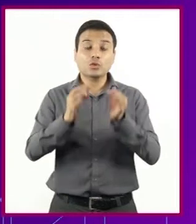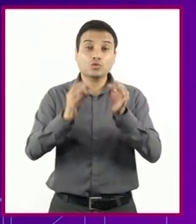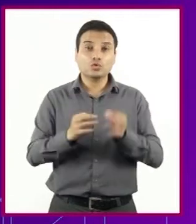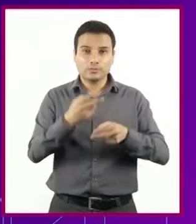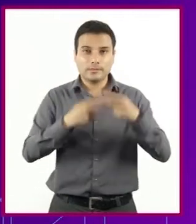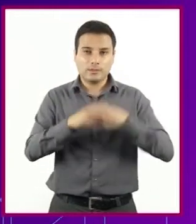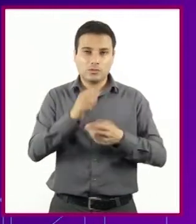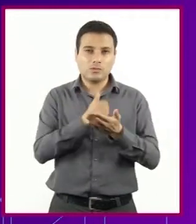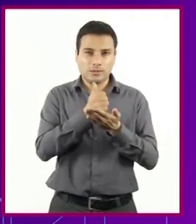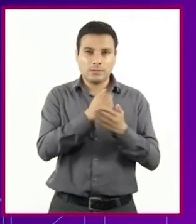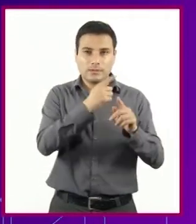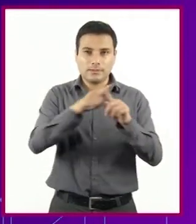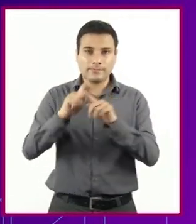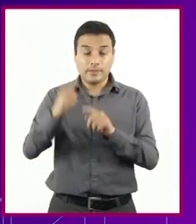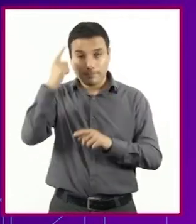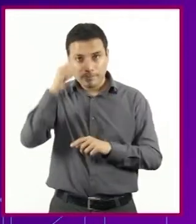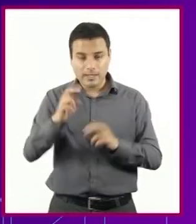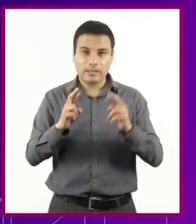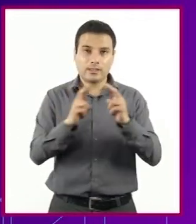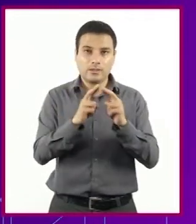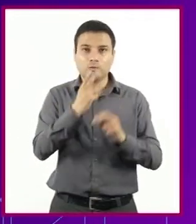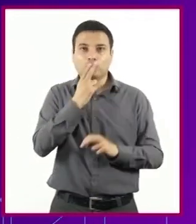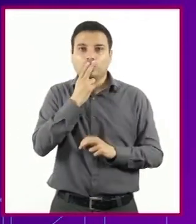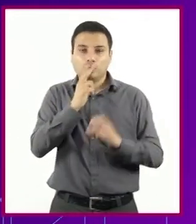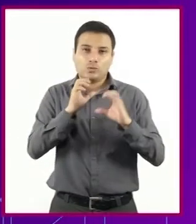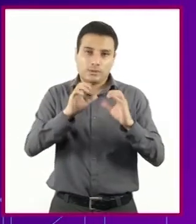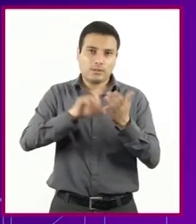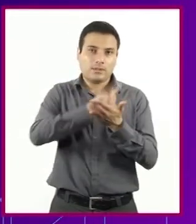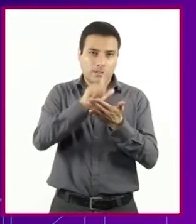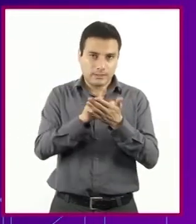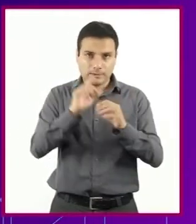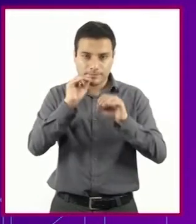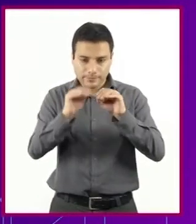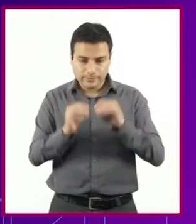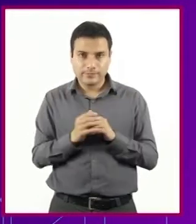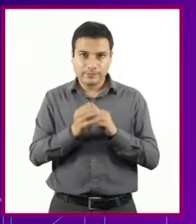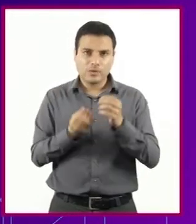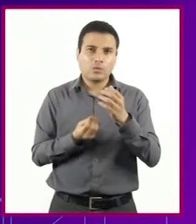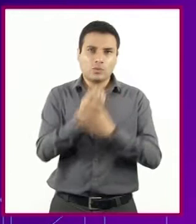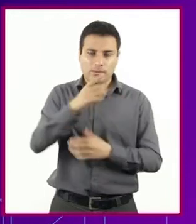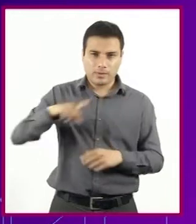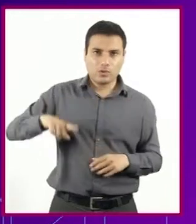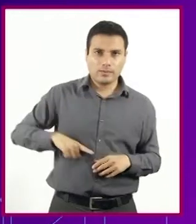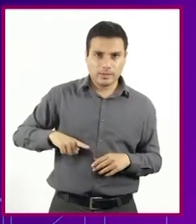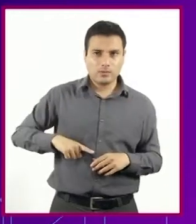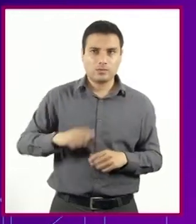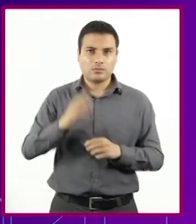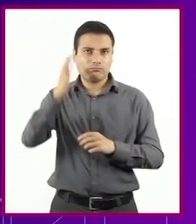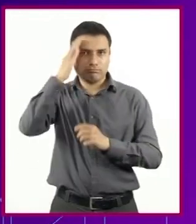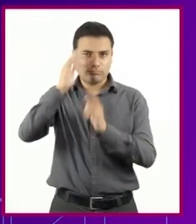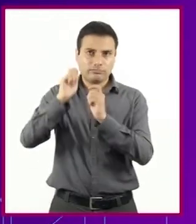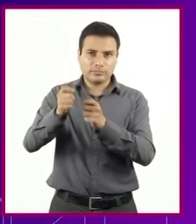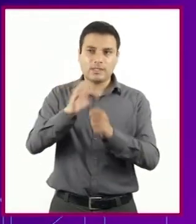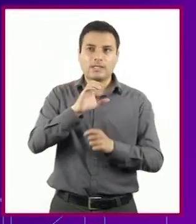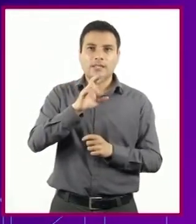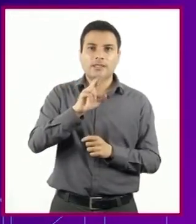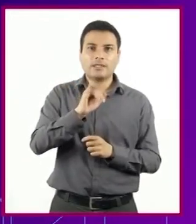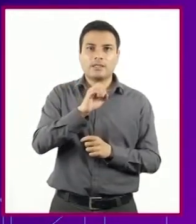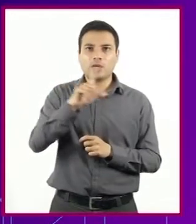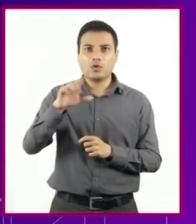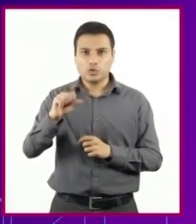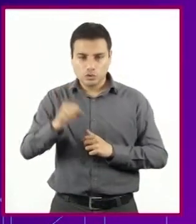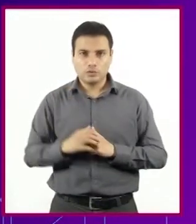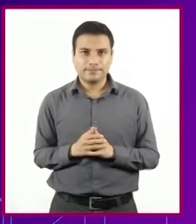para preservar la religión y dictar leyes. Estableció gobiernos encabezados por criollos cuando conquistaban alguna